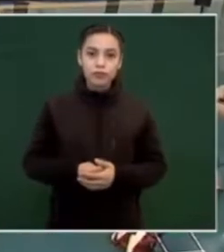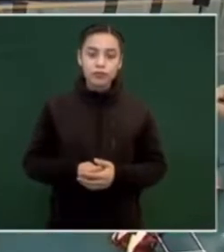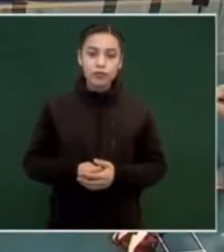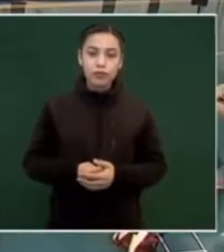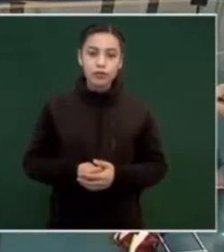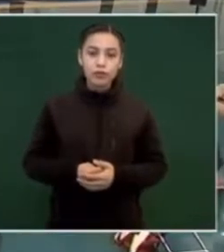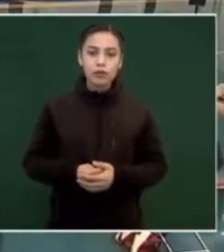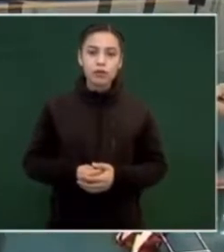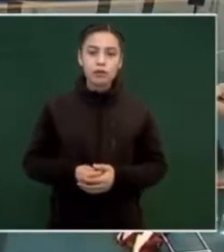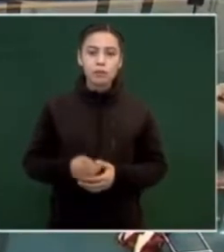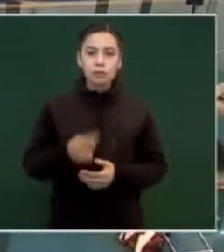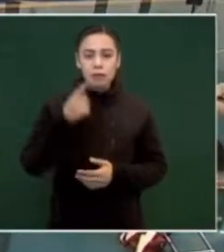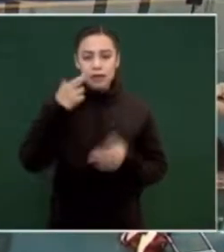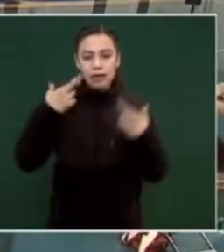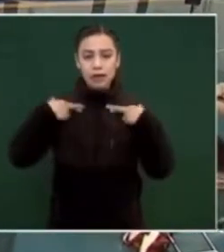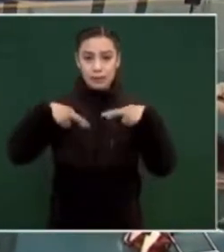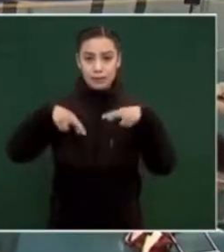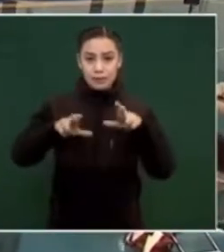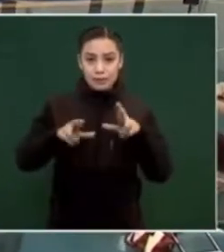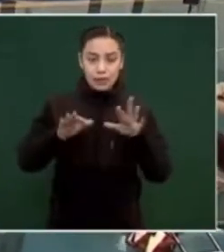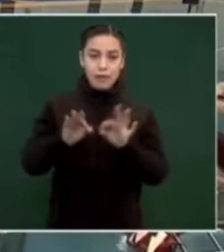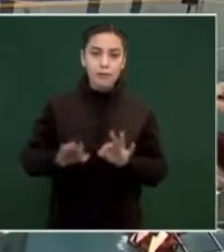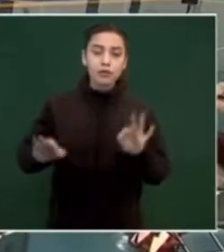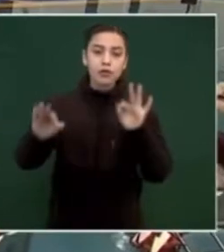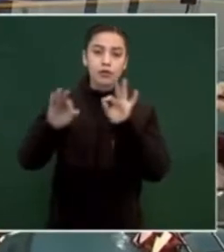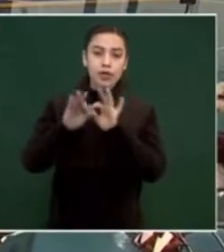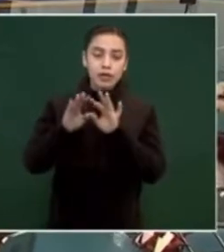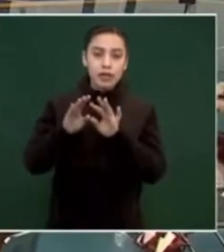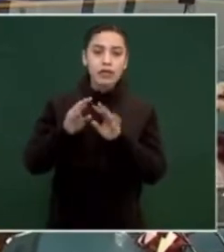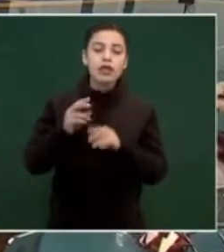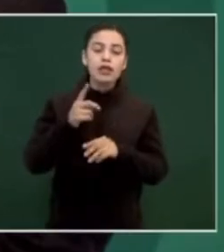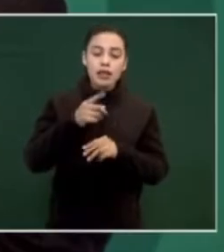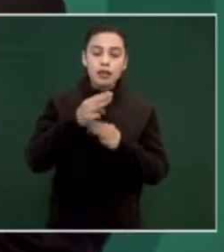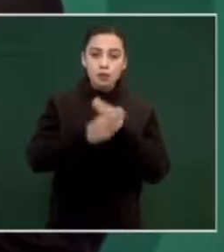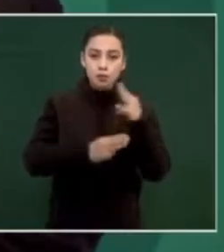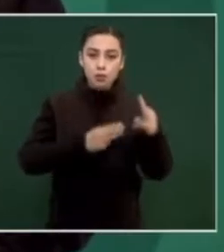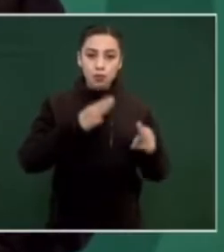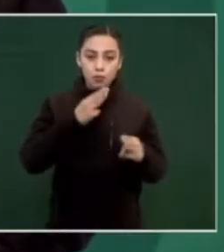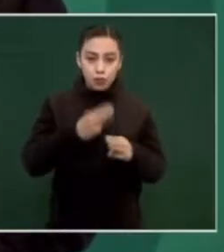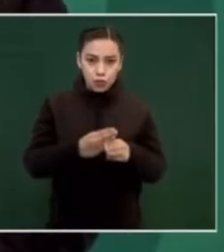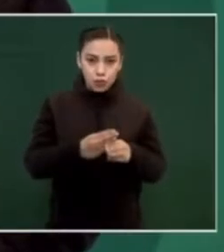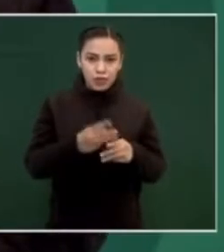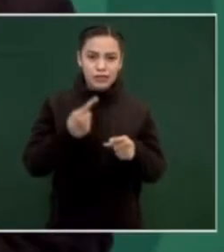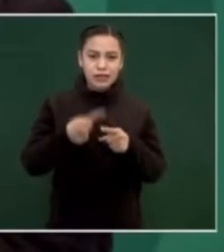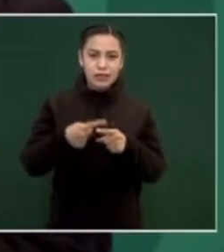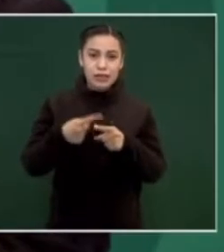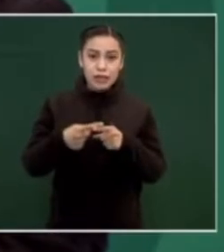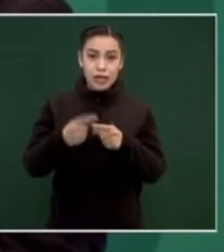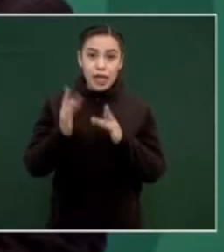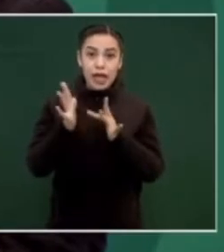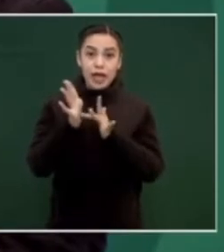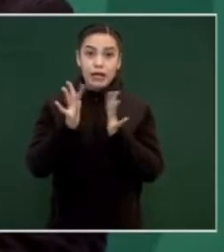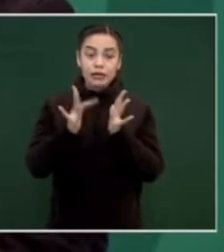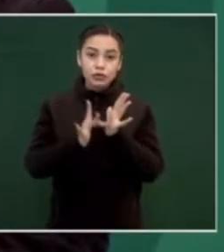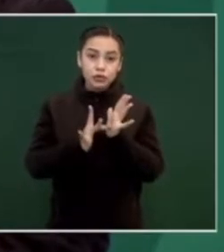los movimientos religiosos más importantes del mundo jesús cristo